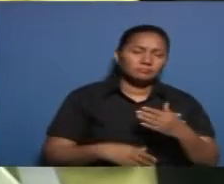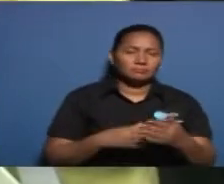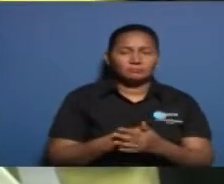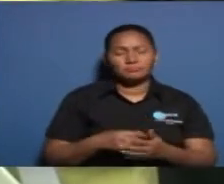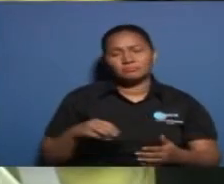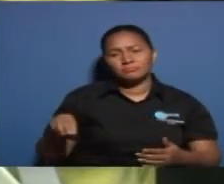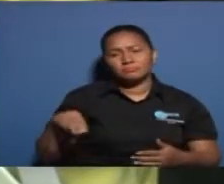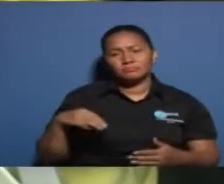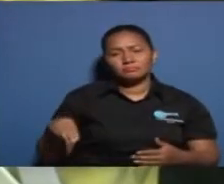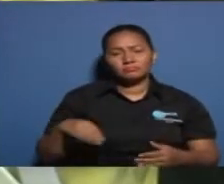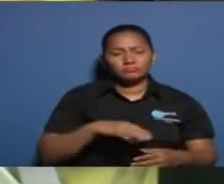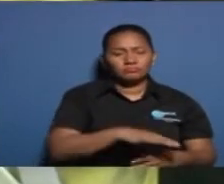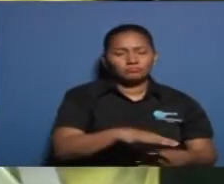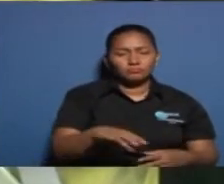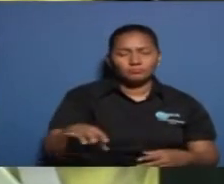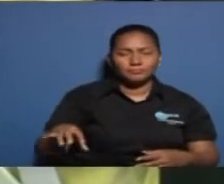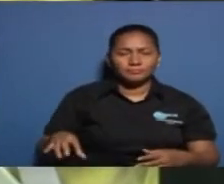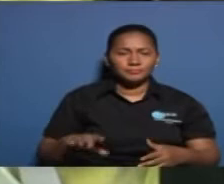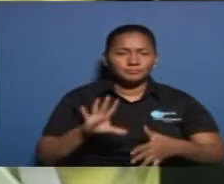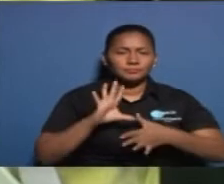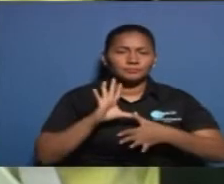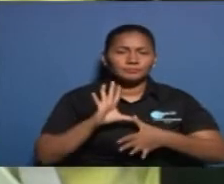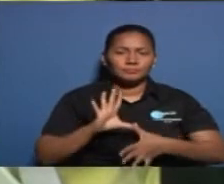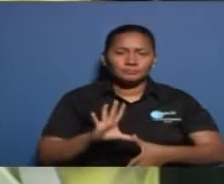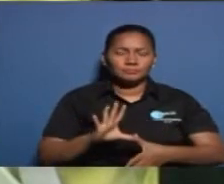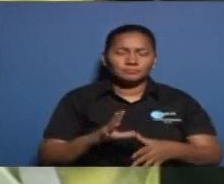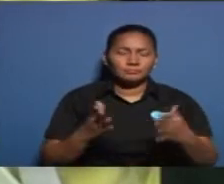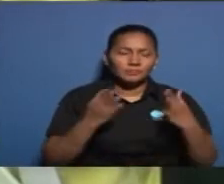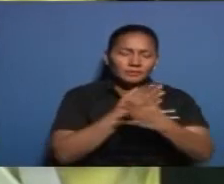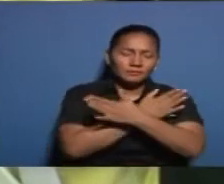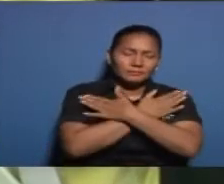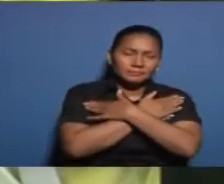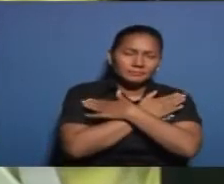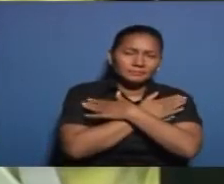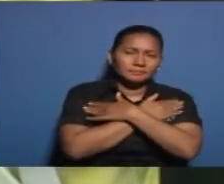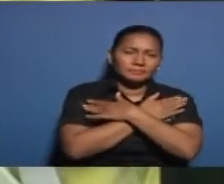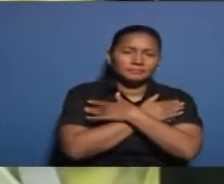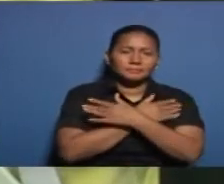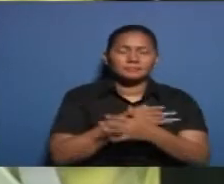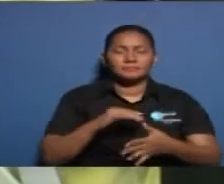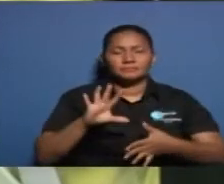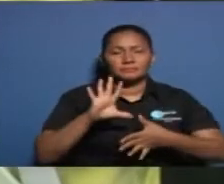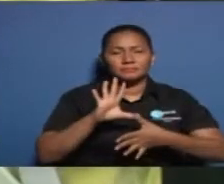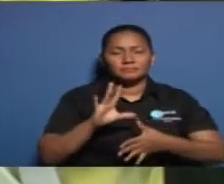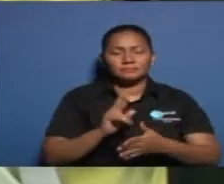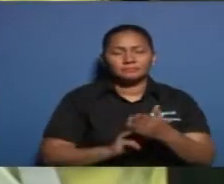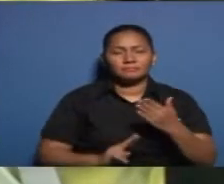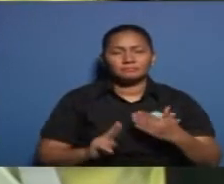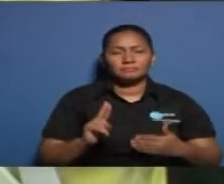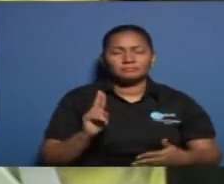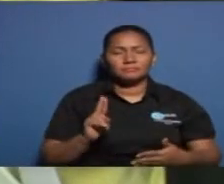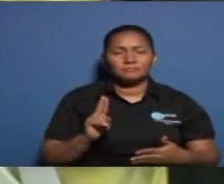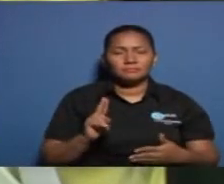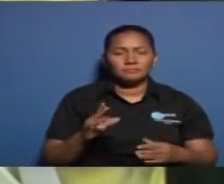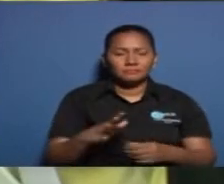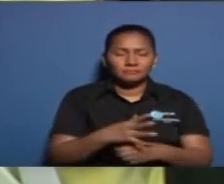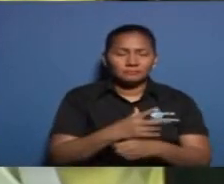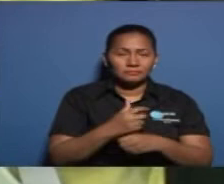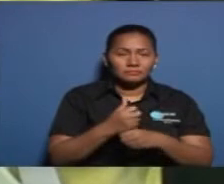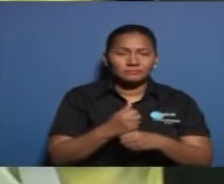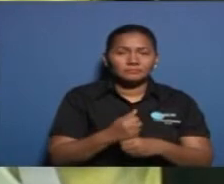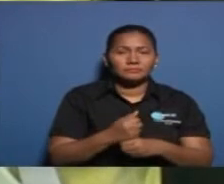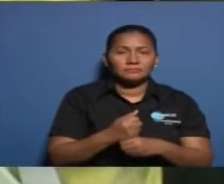este espacio de las que yo quiero felicitar la iniciativa de eeuu de las y del espacio que fue creado que fue